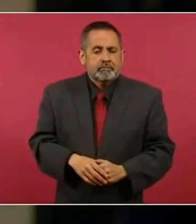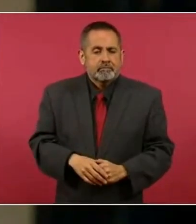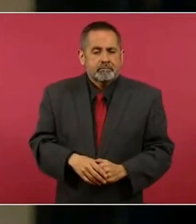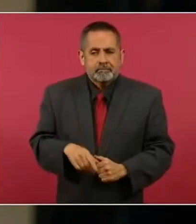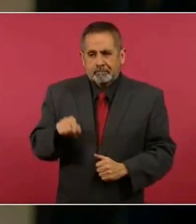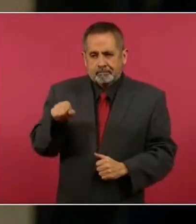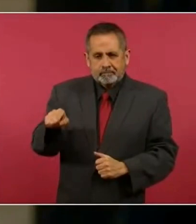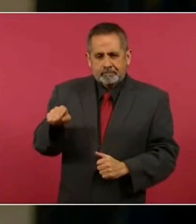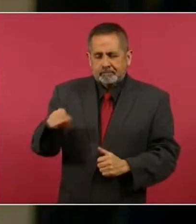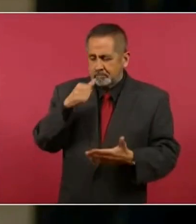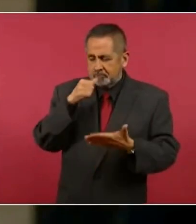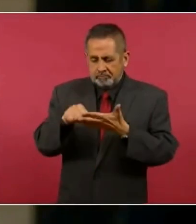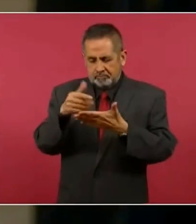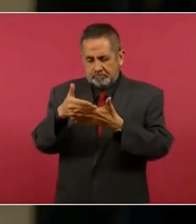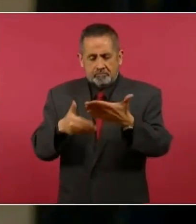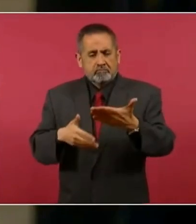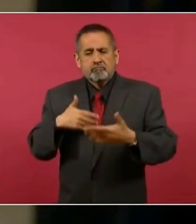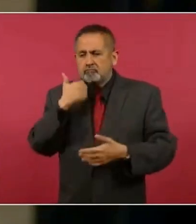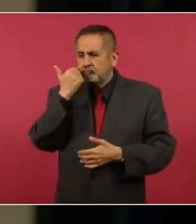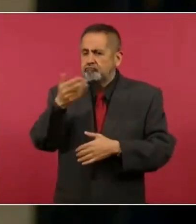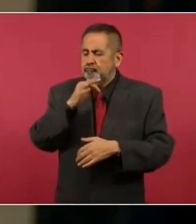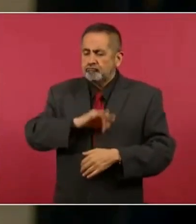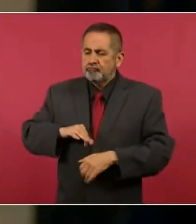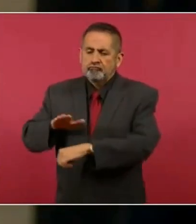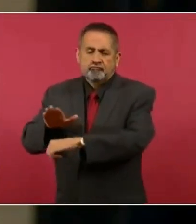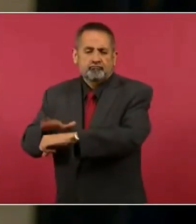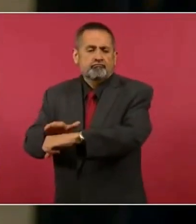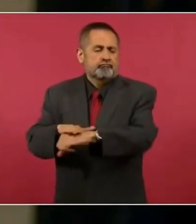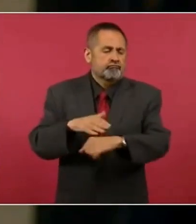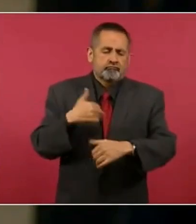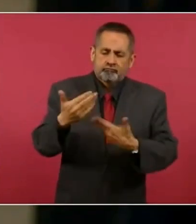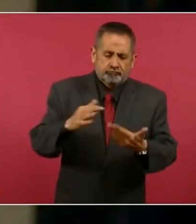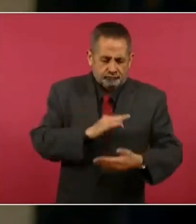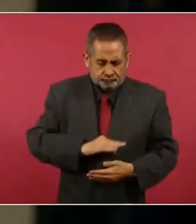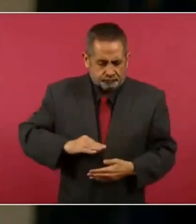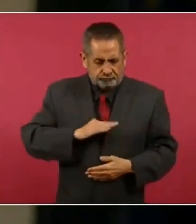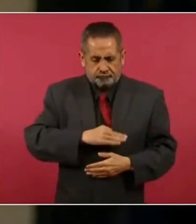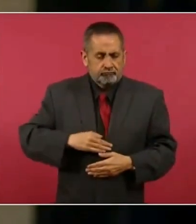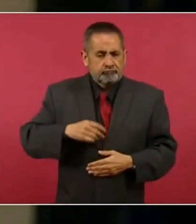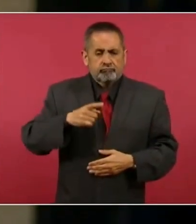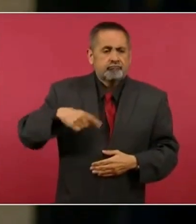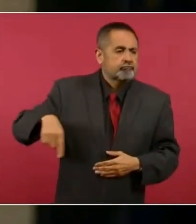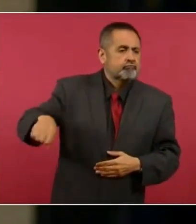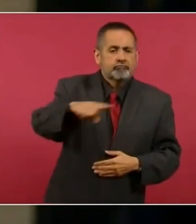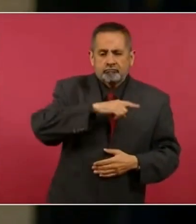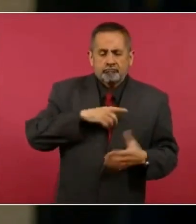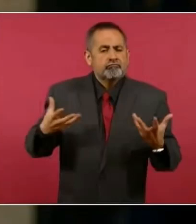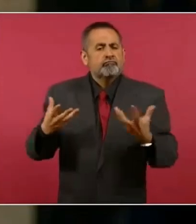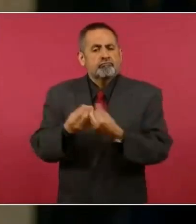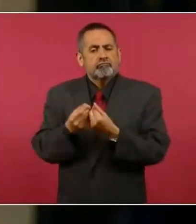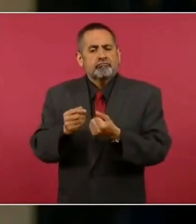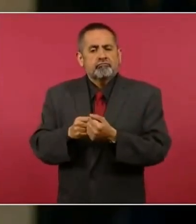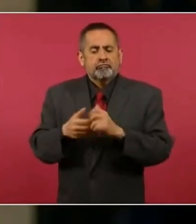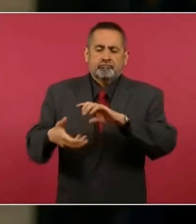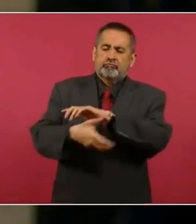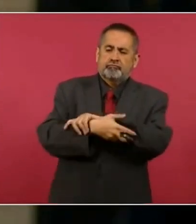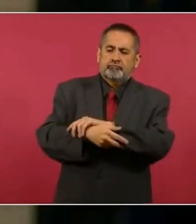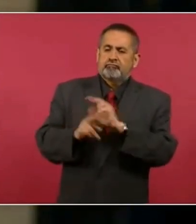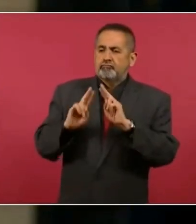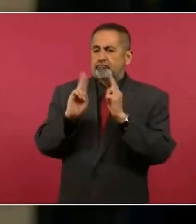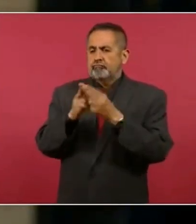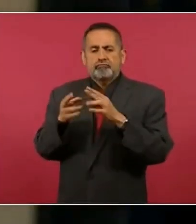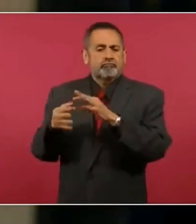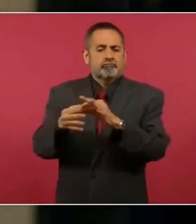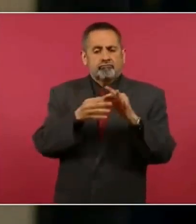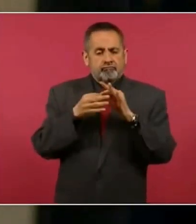En la carta enviada decía: quiero solicitarles con el mayor respeto a los contribuyentes juntos esta unidad y